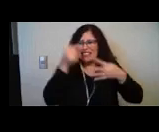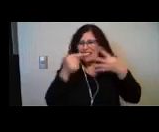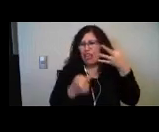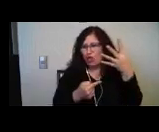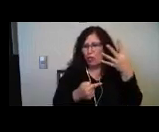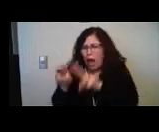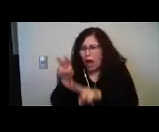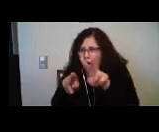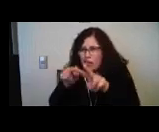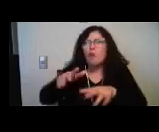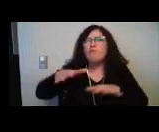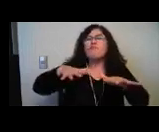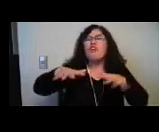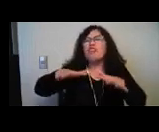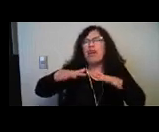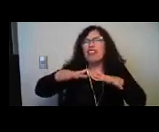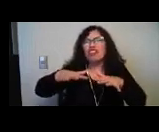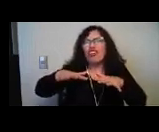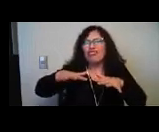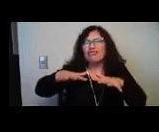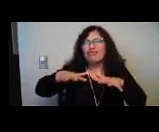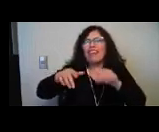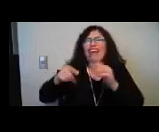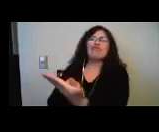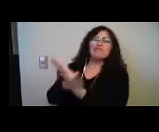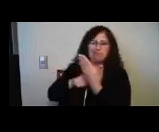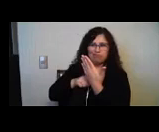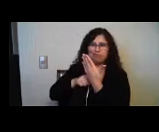ustedes probablemente ya habrán visto en la enfermedad de Parkinson, ¿ya?